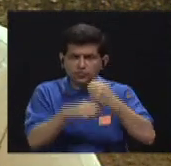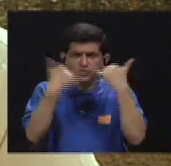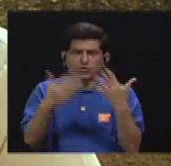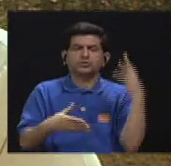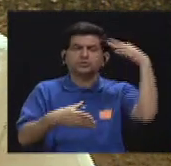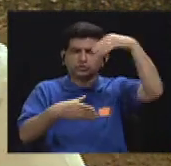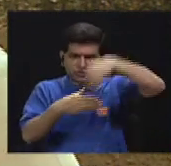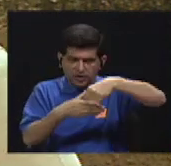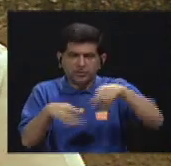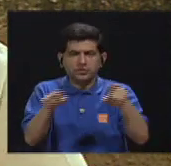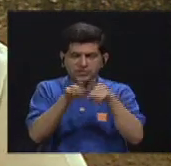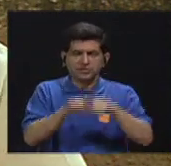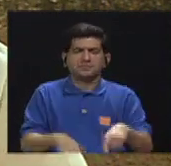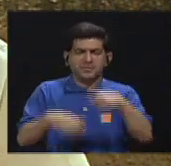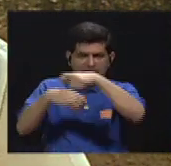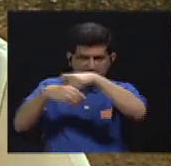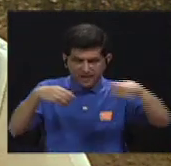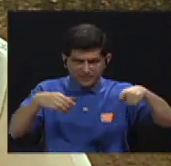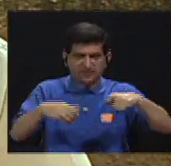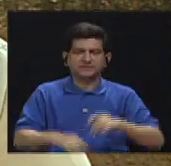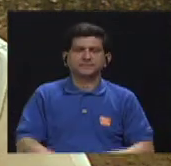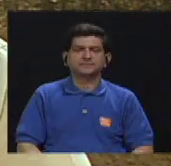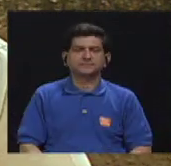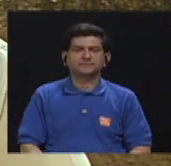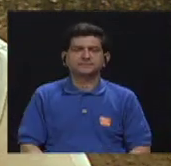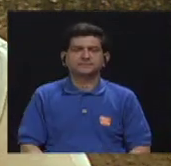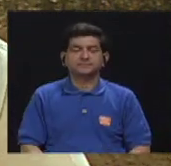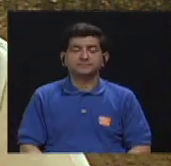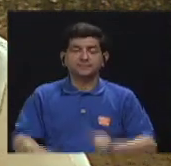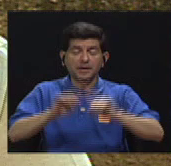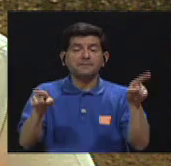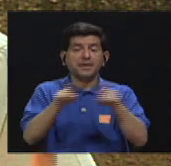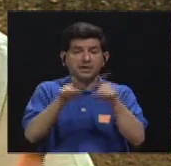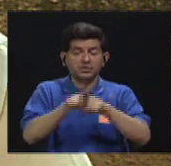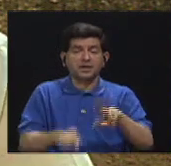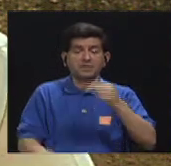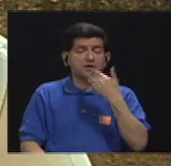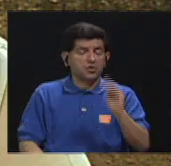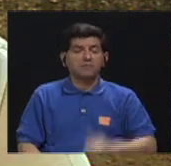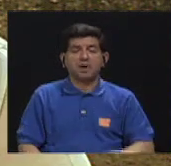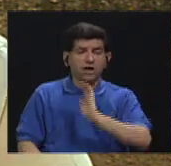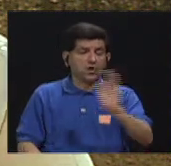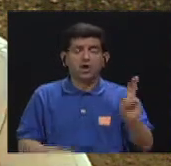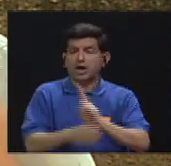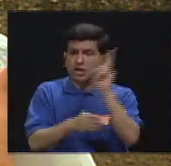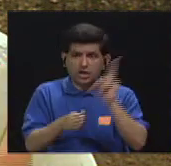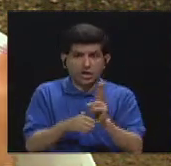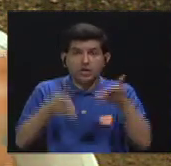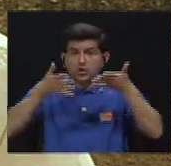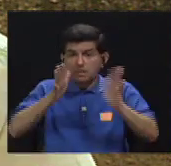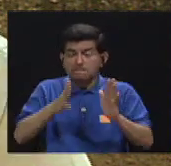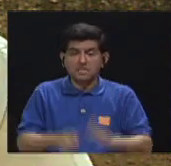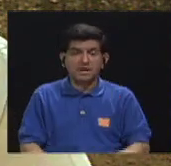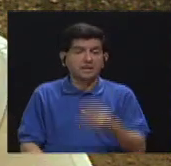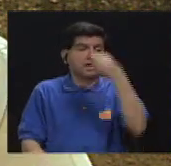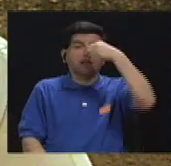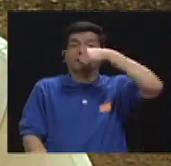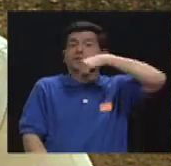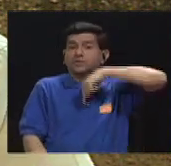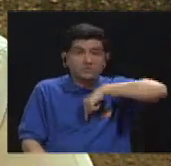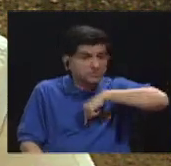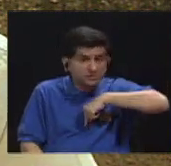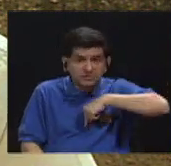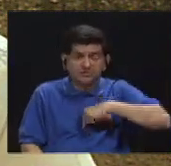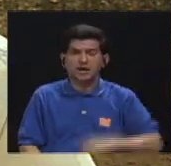esté involucrada en las pastas dentales. Pero inclusive no es malo que un niño la consuma. Mientras que él no se trague la pasta